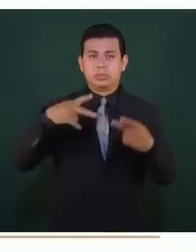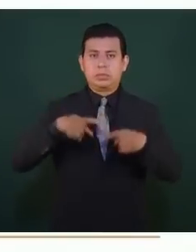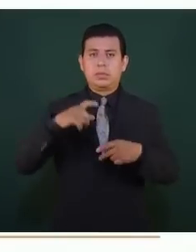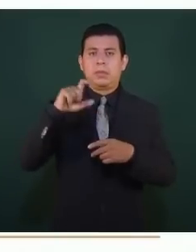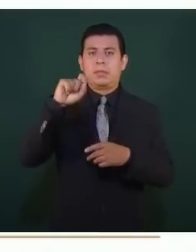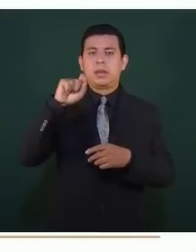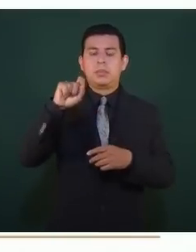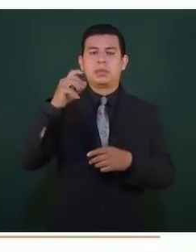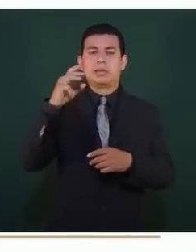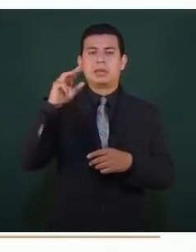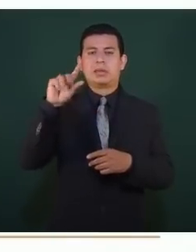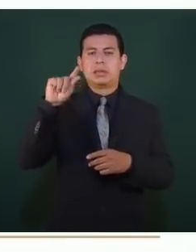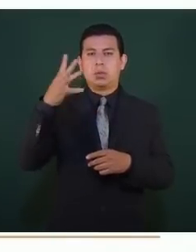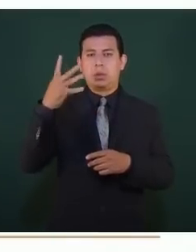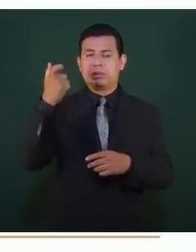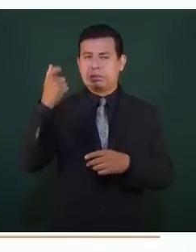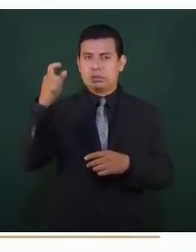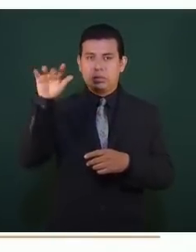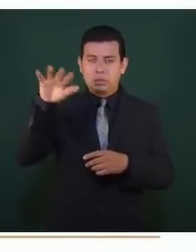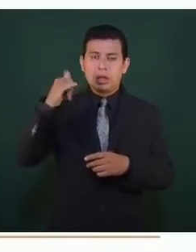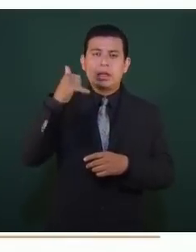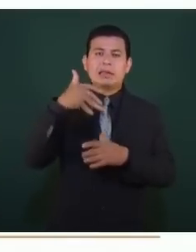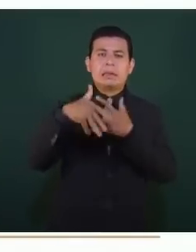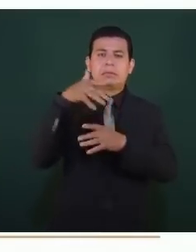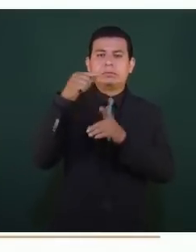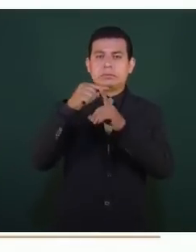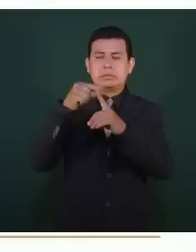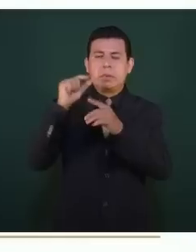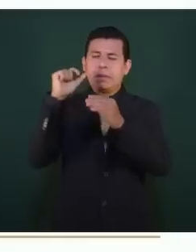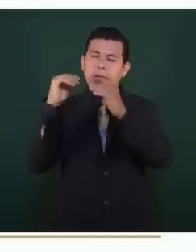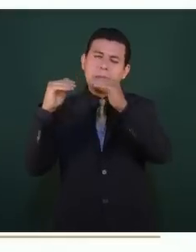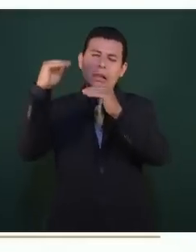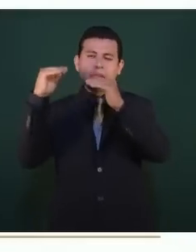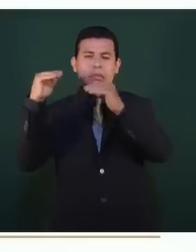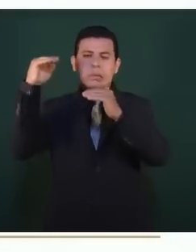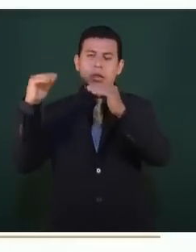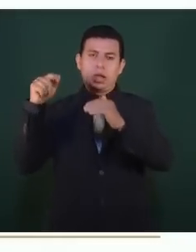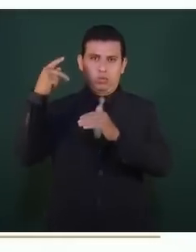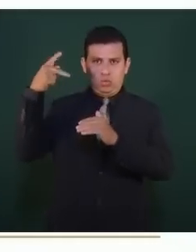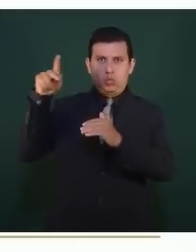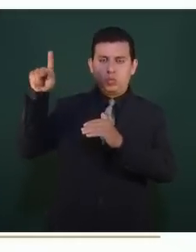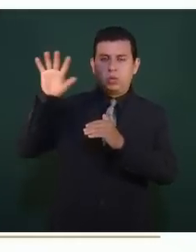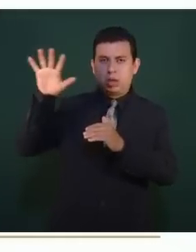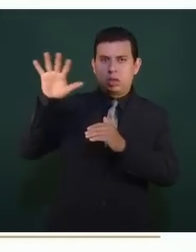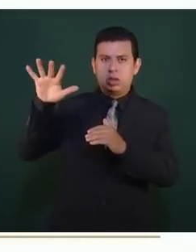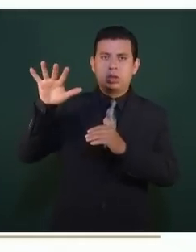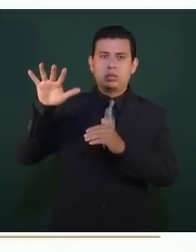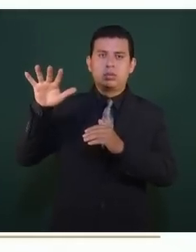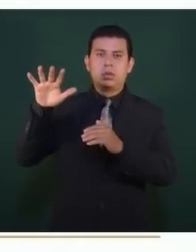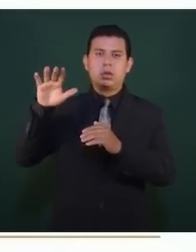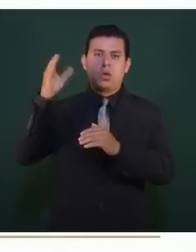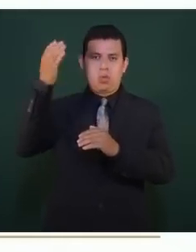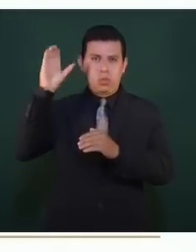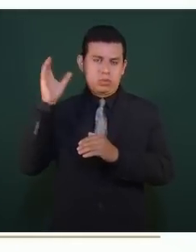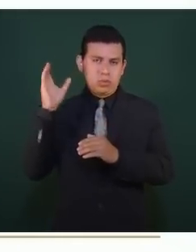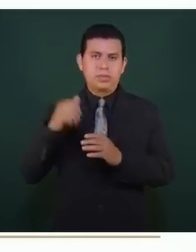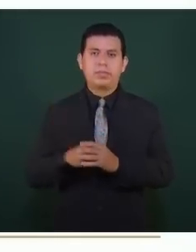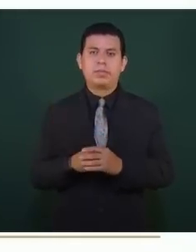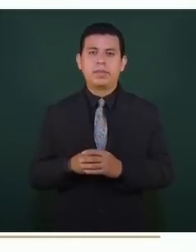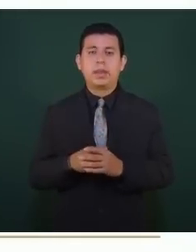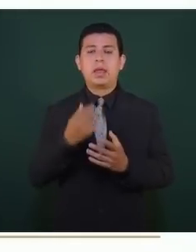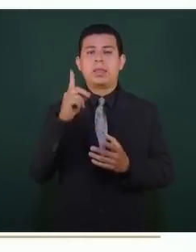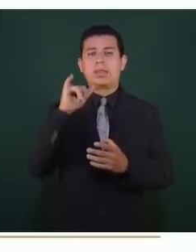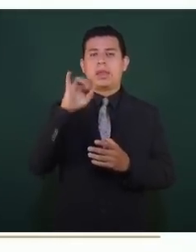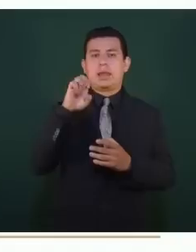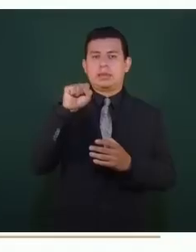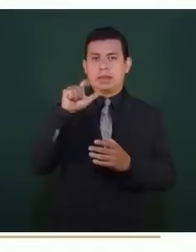pesos 74 centavos por litro y 15 centavos de margen, es la opción más económica. Y en el diésel,